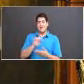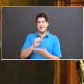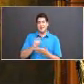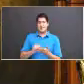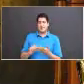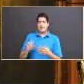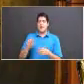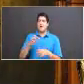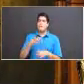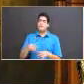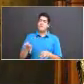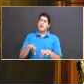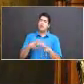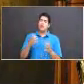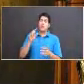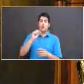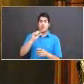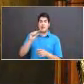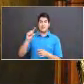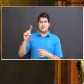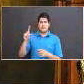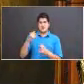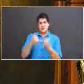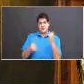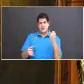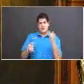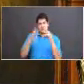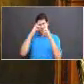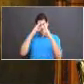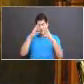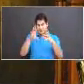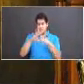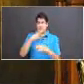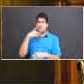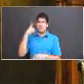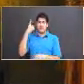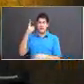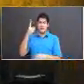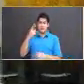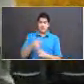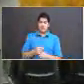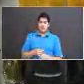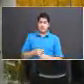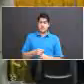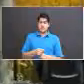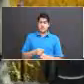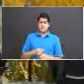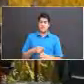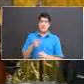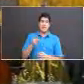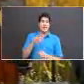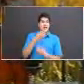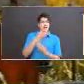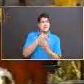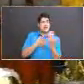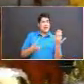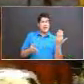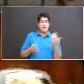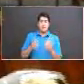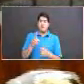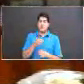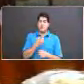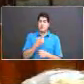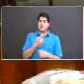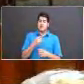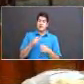costumbres dejaron de ser de temor de Dios, a pesar de que era levita, lo que pasó fue que se la llevó y solo se hizo